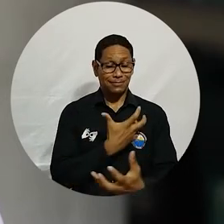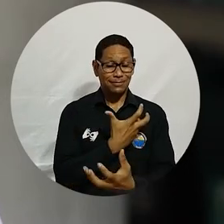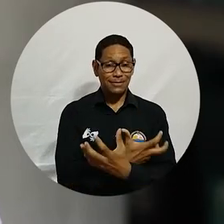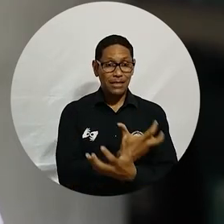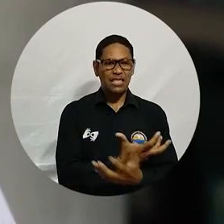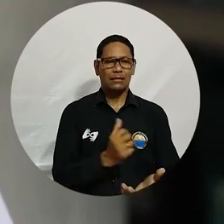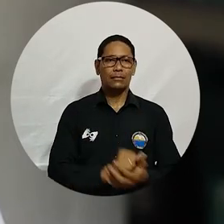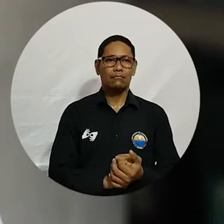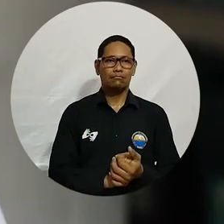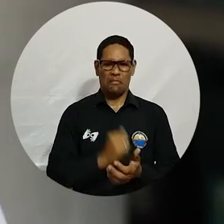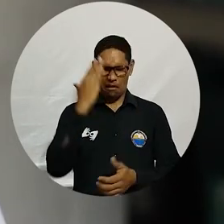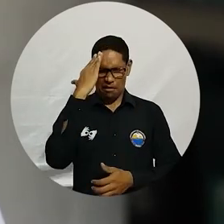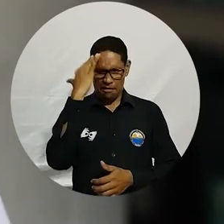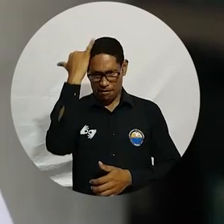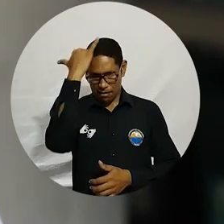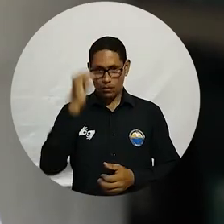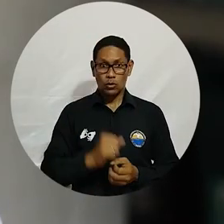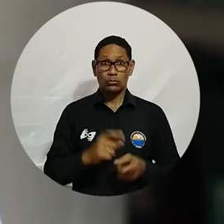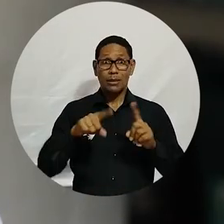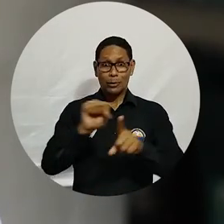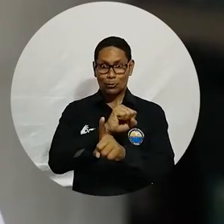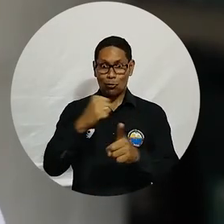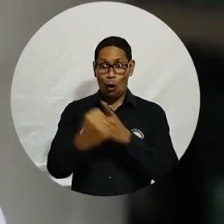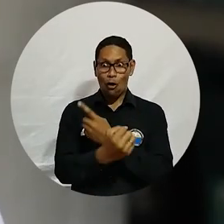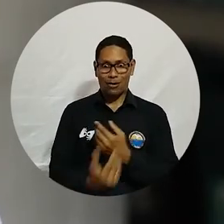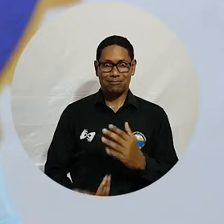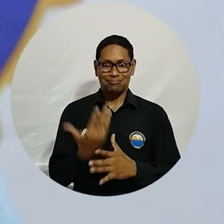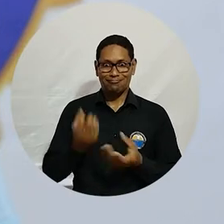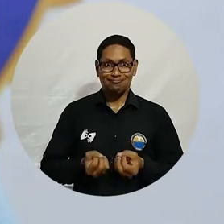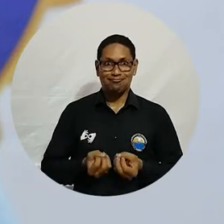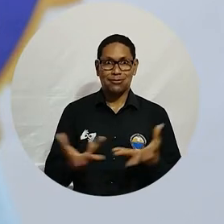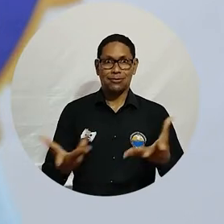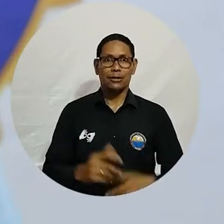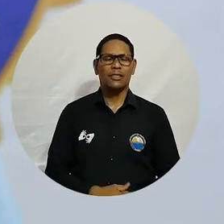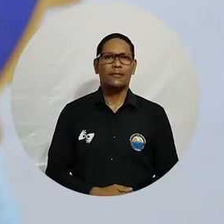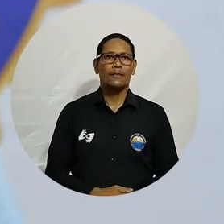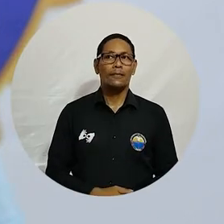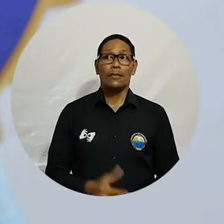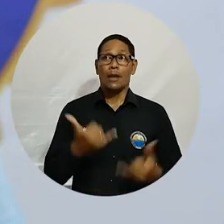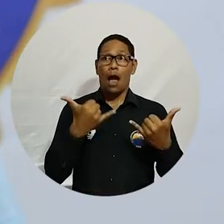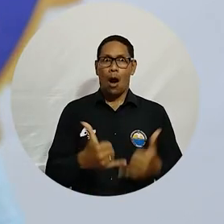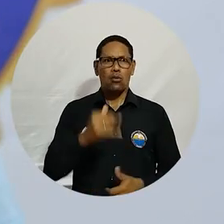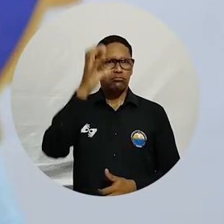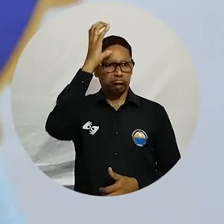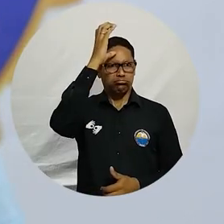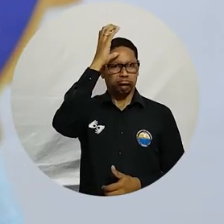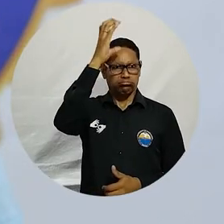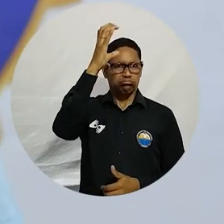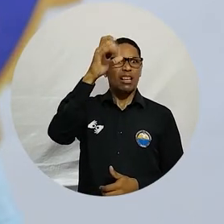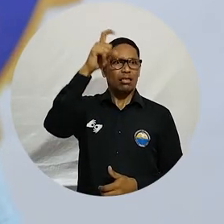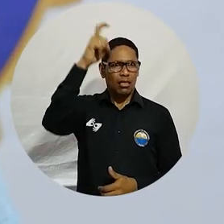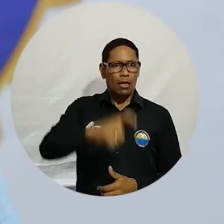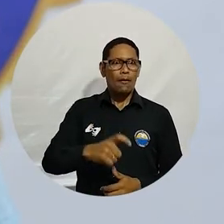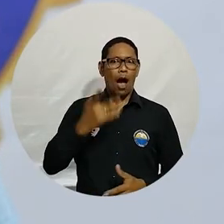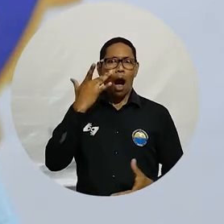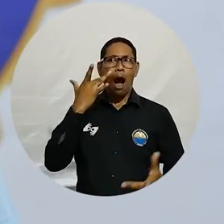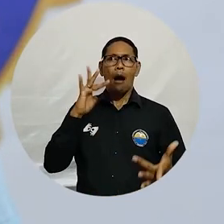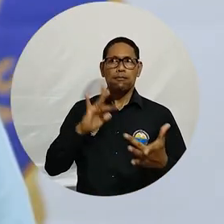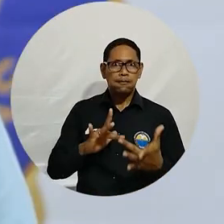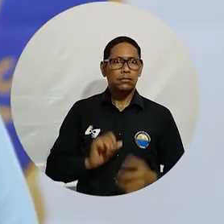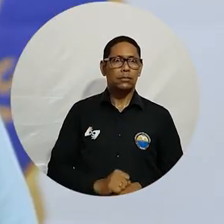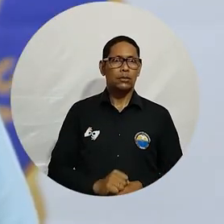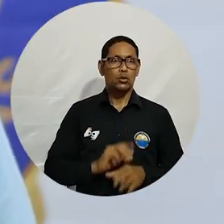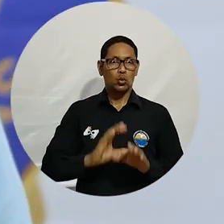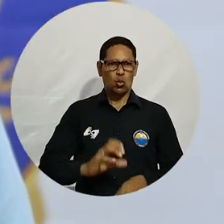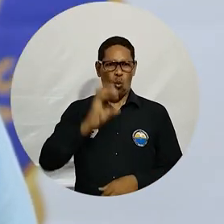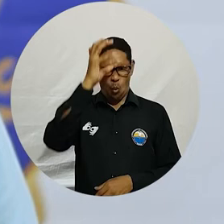nivel científico, a nivel académico, sino también a nivel social. Hoy en día el conocimiento debe ser un conocimiento útil,